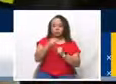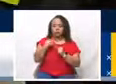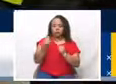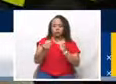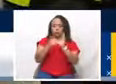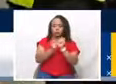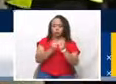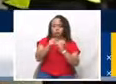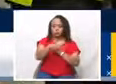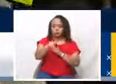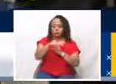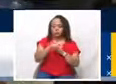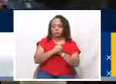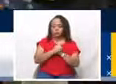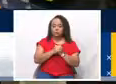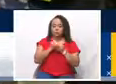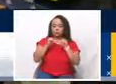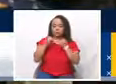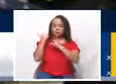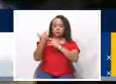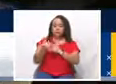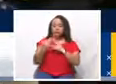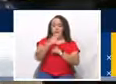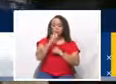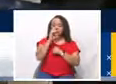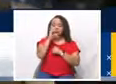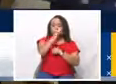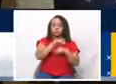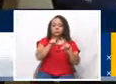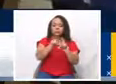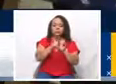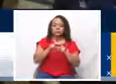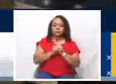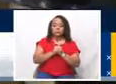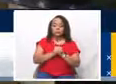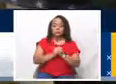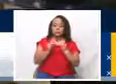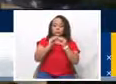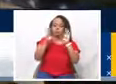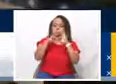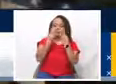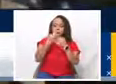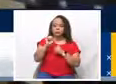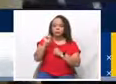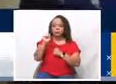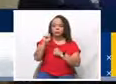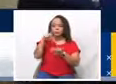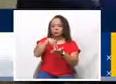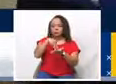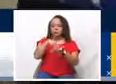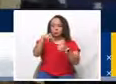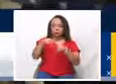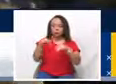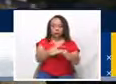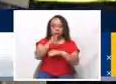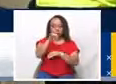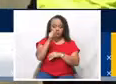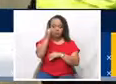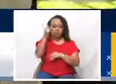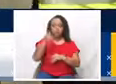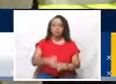ustedes mientras continuamos a la espera y identificamos también más familiares de Sherman acá en el aeropuerto Juan Santa María.